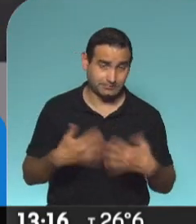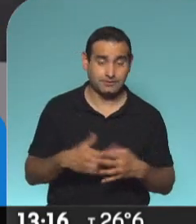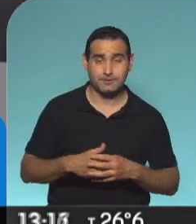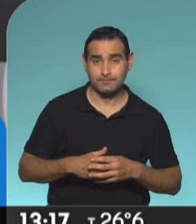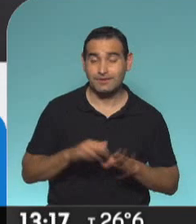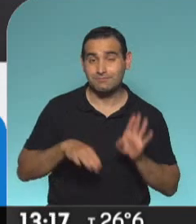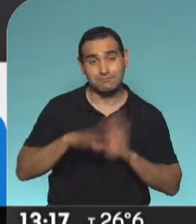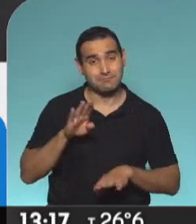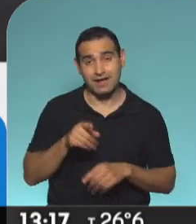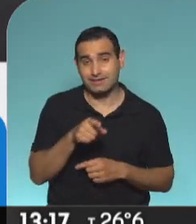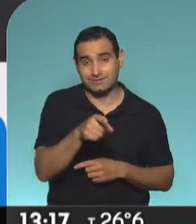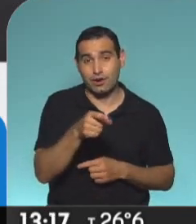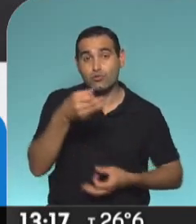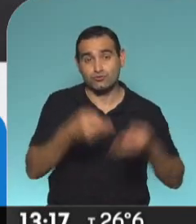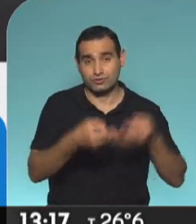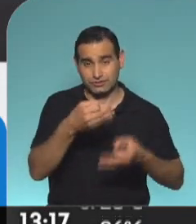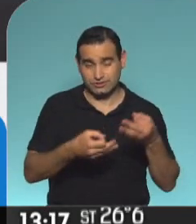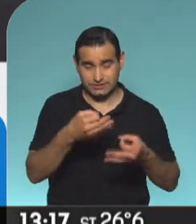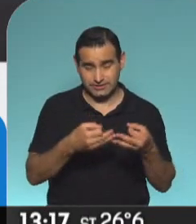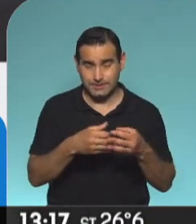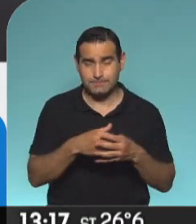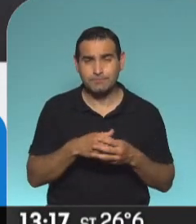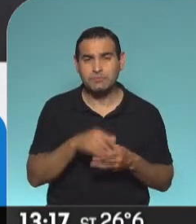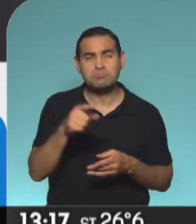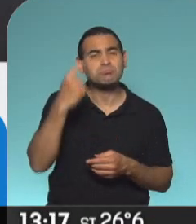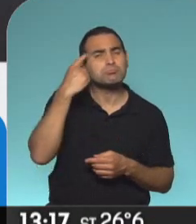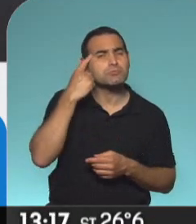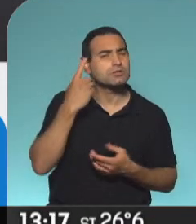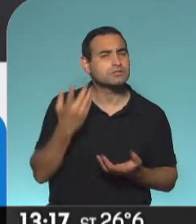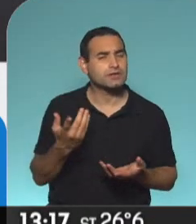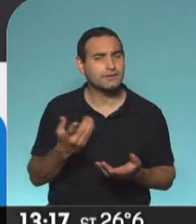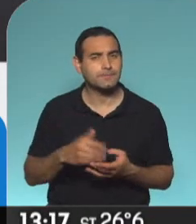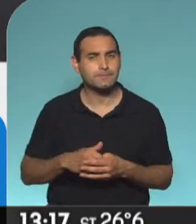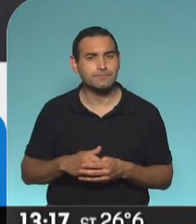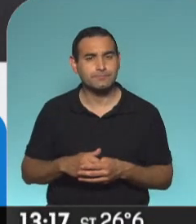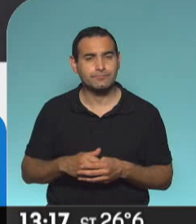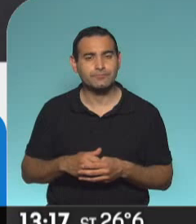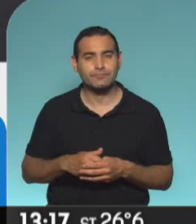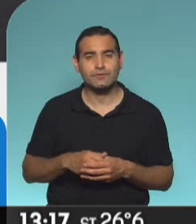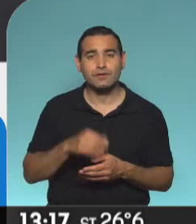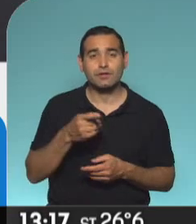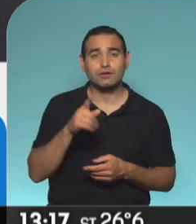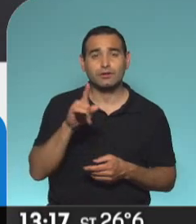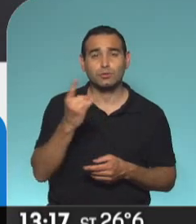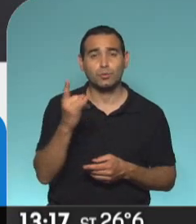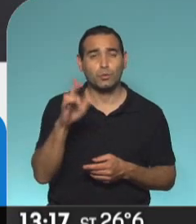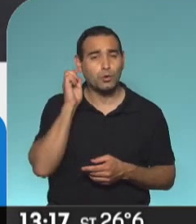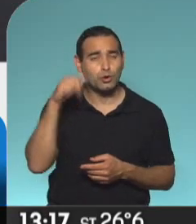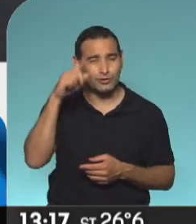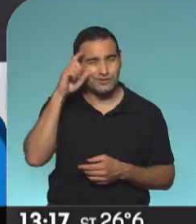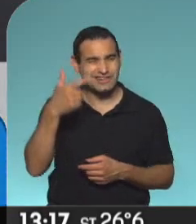ámbitos, sobre todo puntualmente de la justicia. ¿Qué le ha parecido a usted o qué opinión tiene con respecto, por ejemplo, a la palabra de Alberto Lugones, el